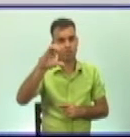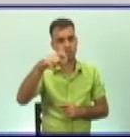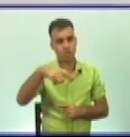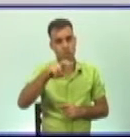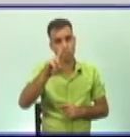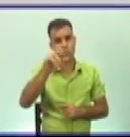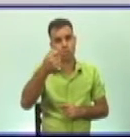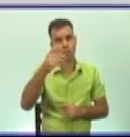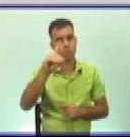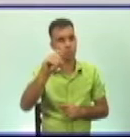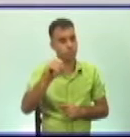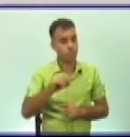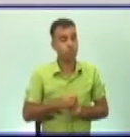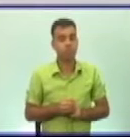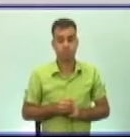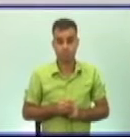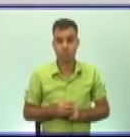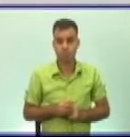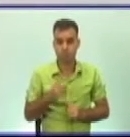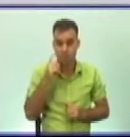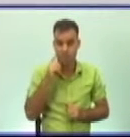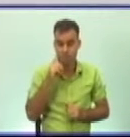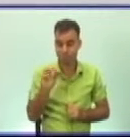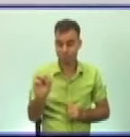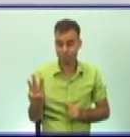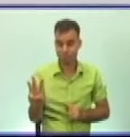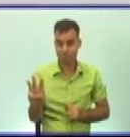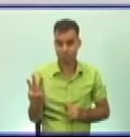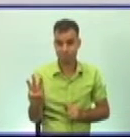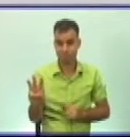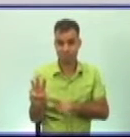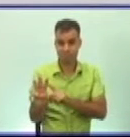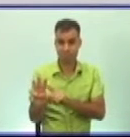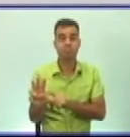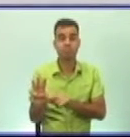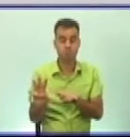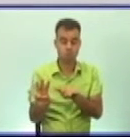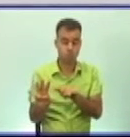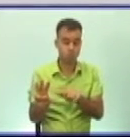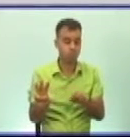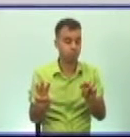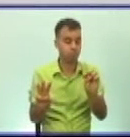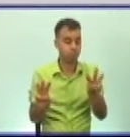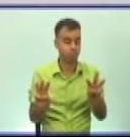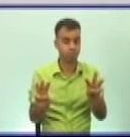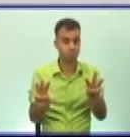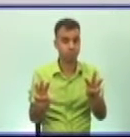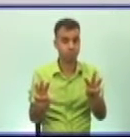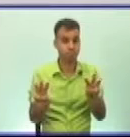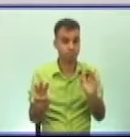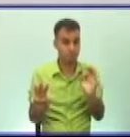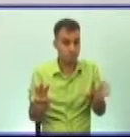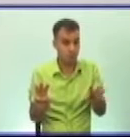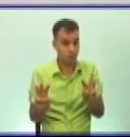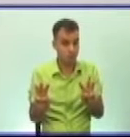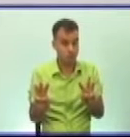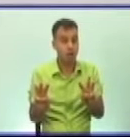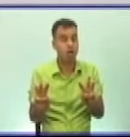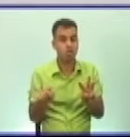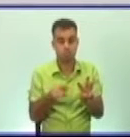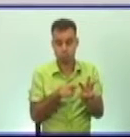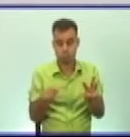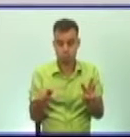la frecuencia de las oscilaciones forzadas en el circuito con la frecuencia propia del circuito,